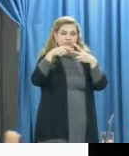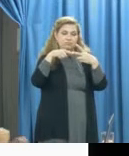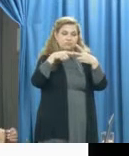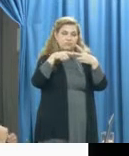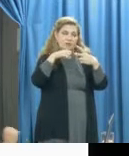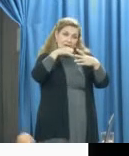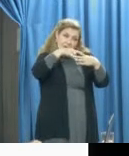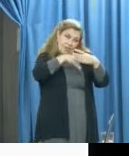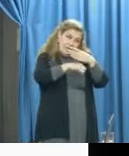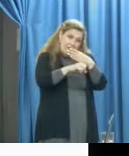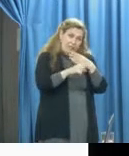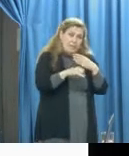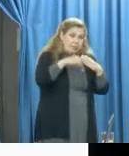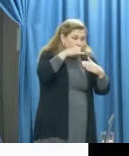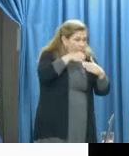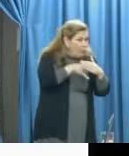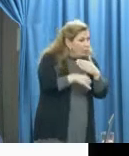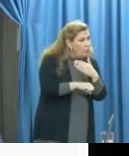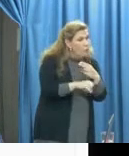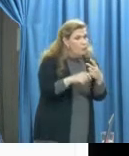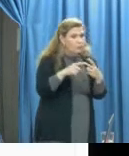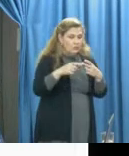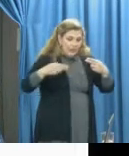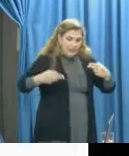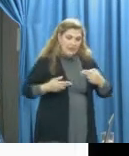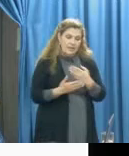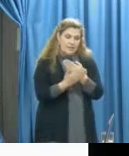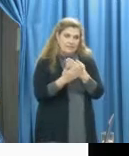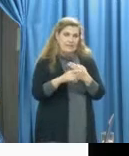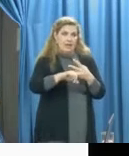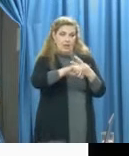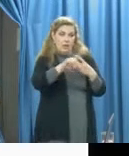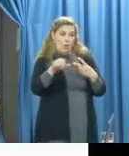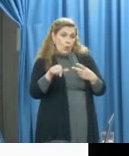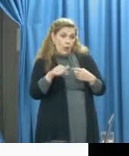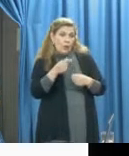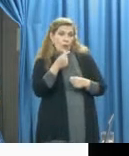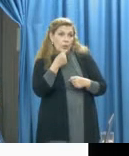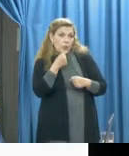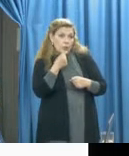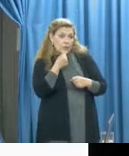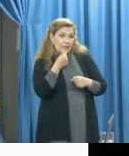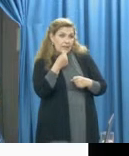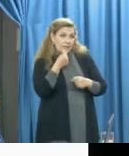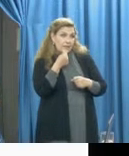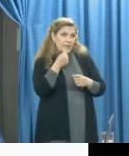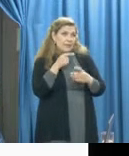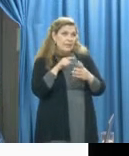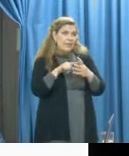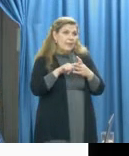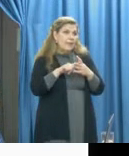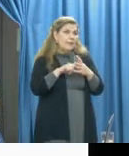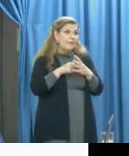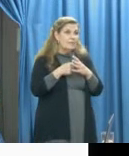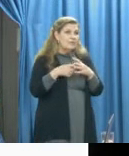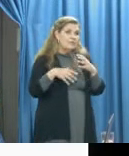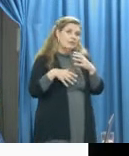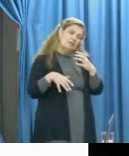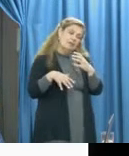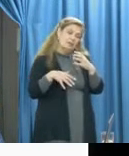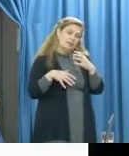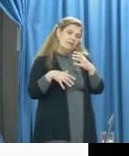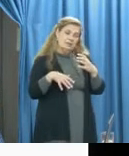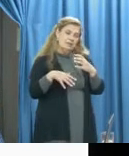congénita profunda. Pero después los niños, en la infancia, empiezan a sufrir